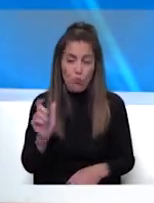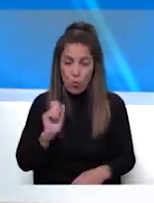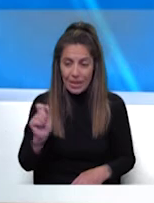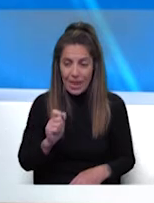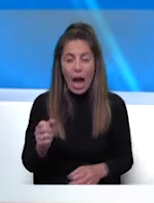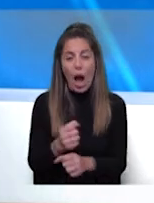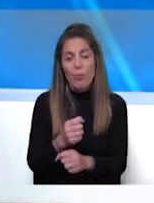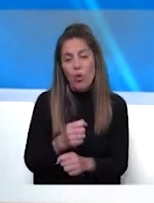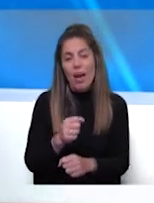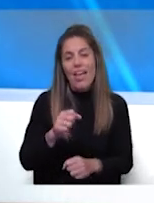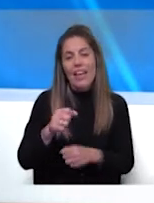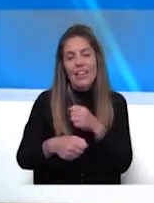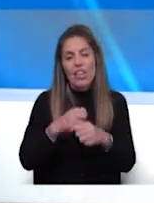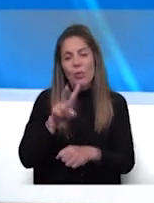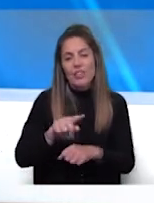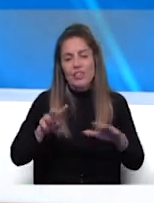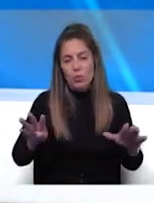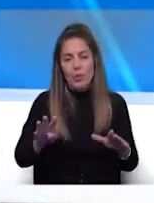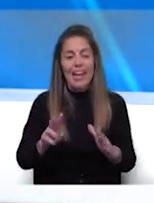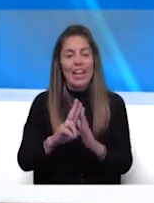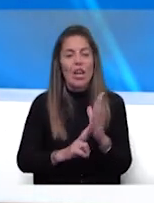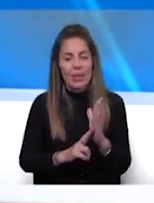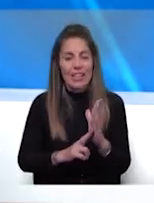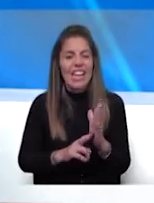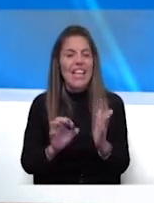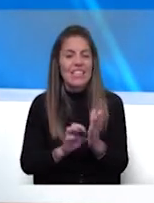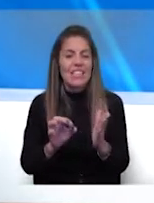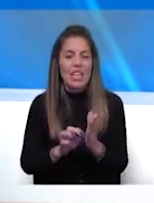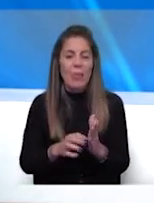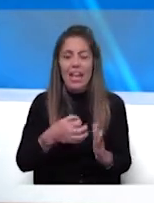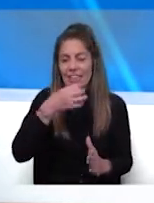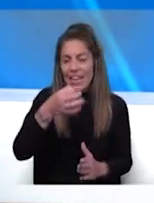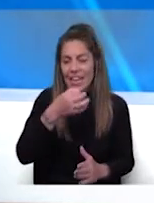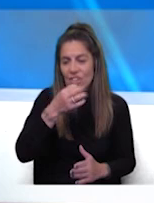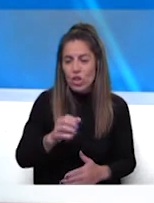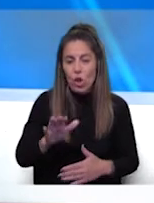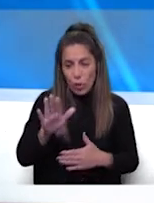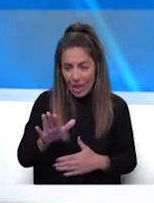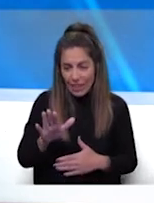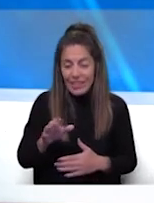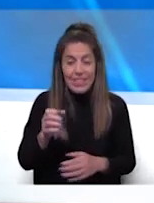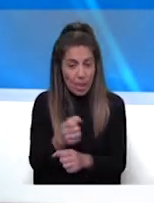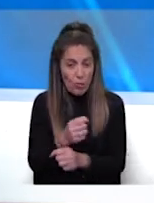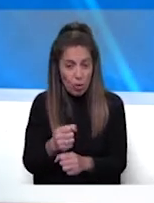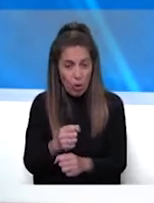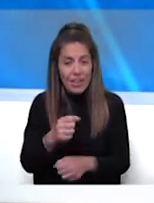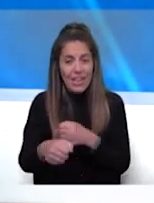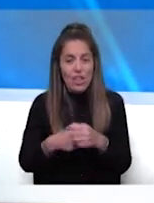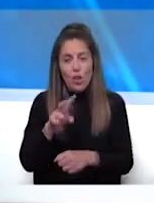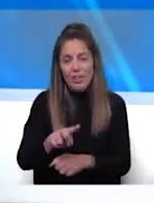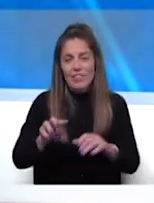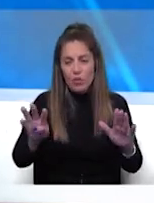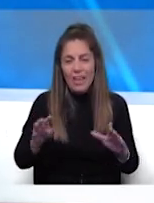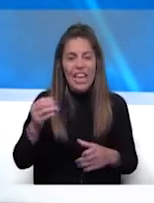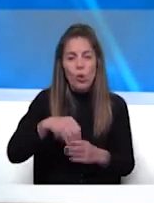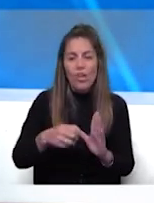2019. Reglamentar una ley que modificó el sistema de declaraciones juradas, que se aprobó también en septiembre de 2019, que además incluía un artículo que le